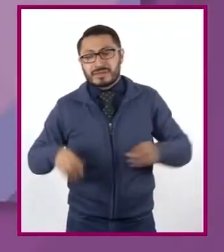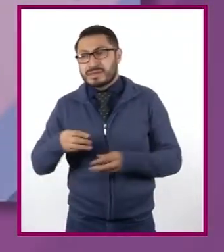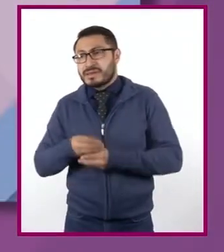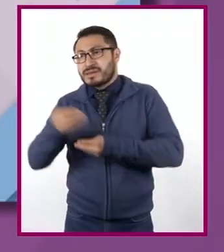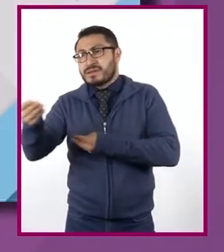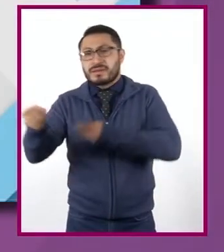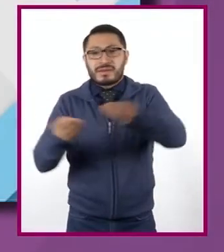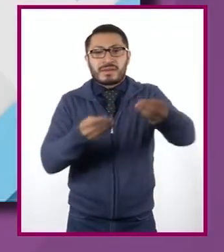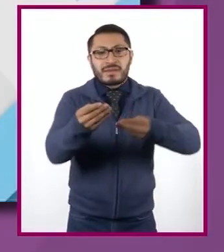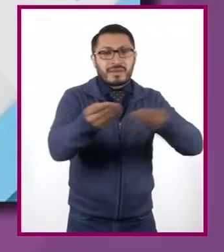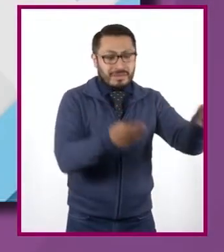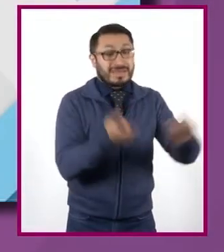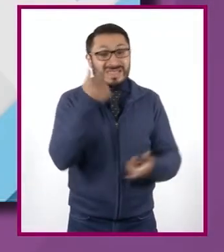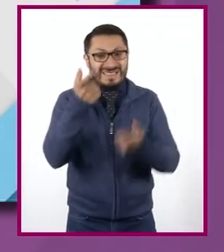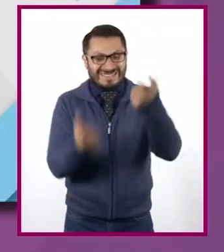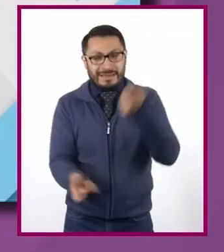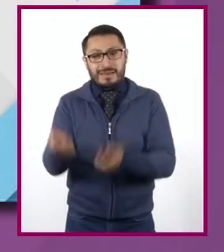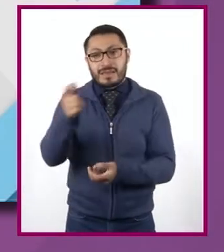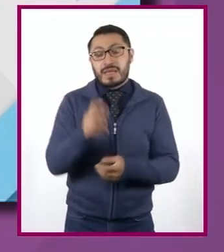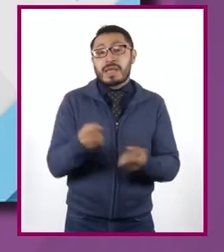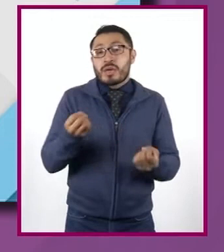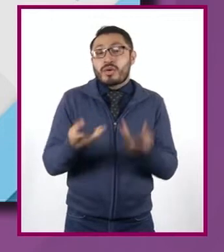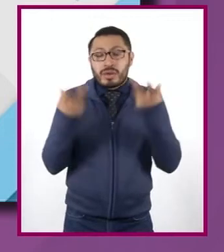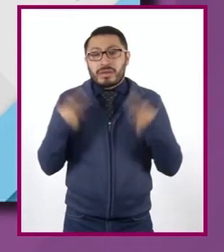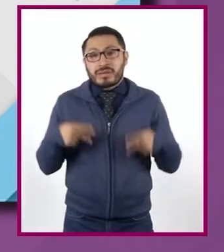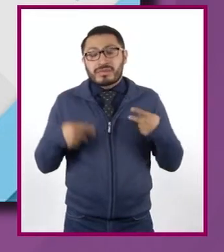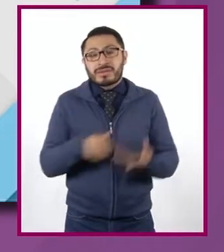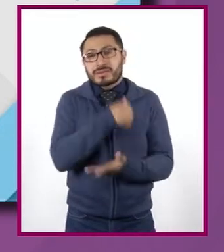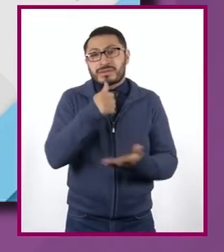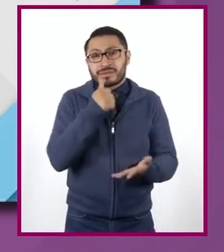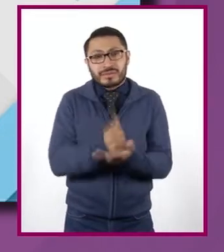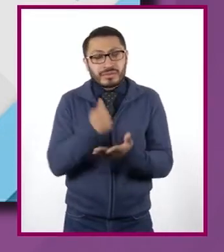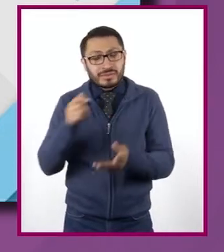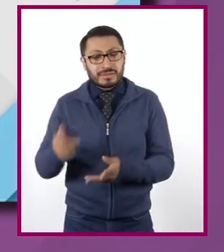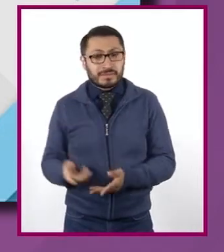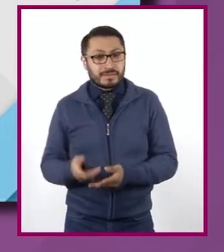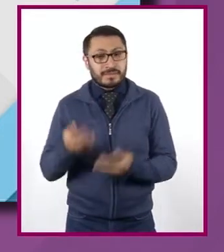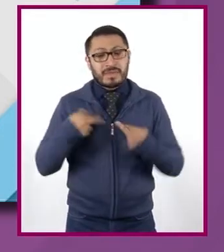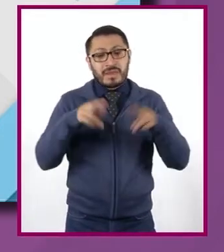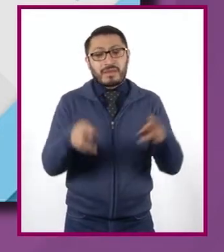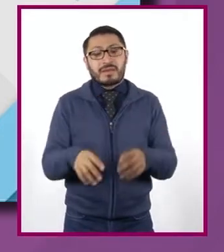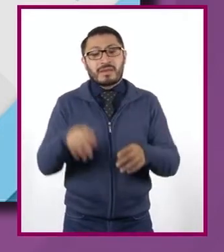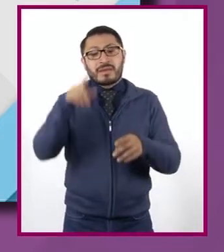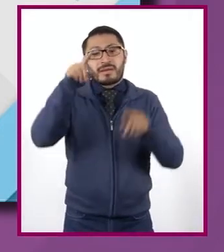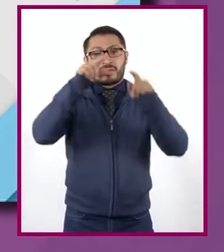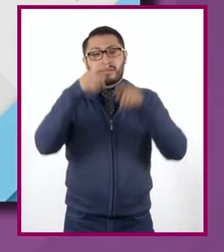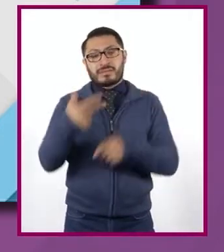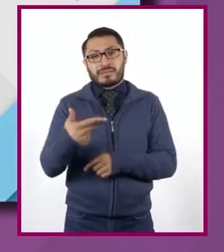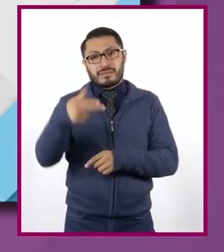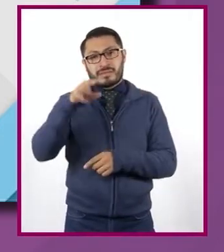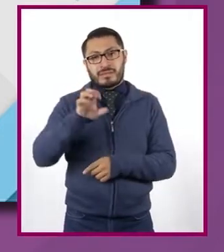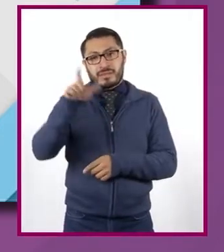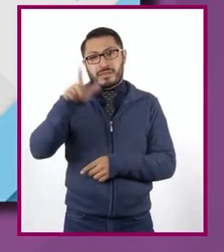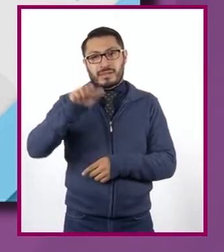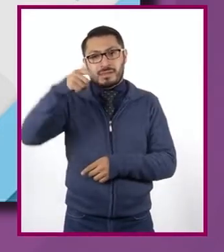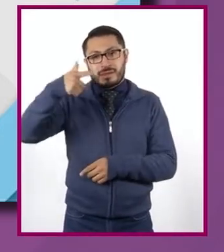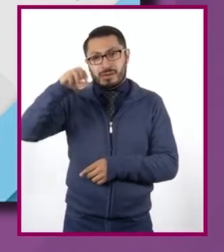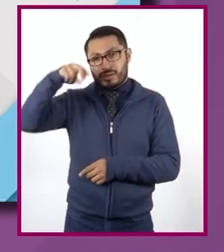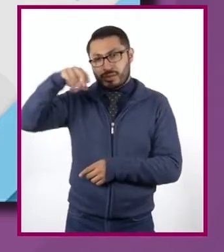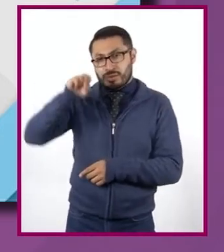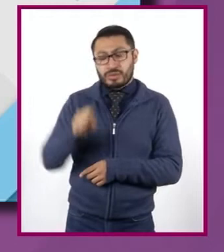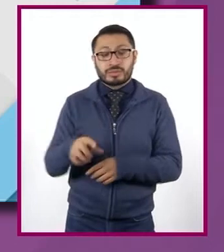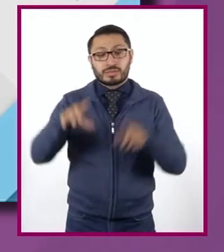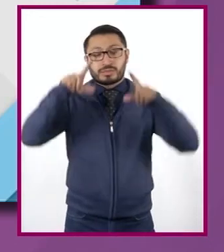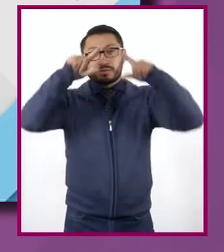económicas y la población en áreas urbanas, representado mediante hexágonos, o bien los modelos que intentan explicar